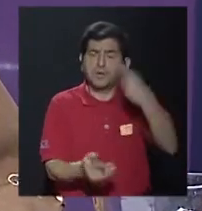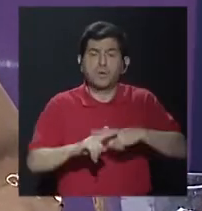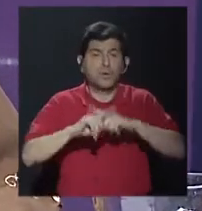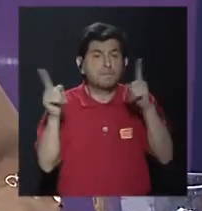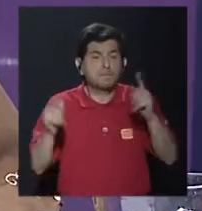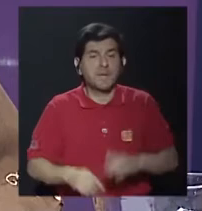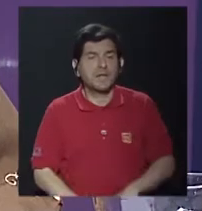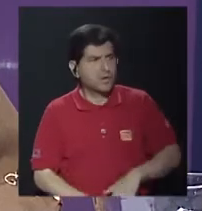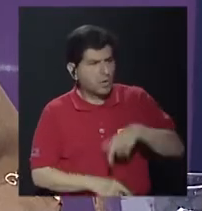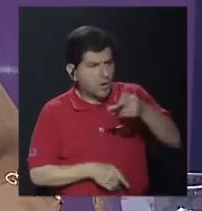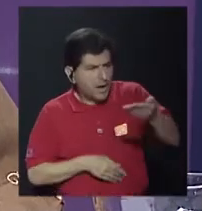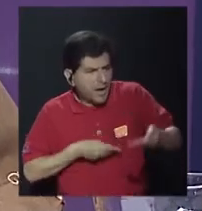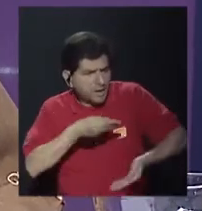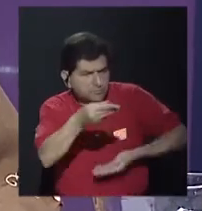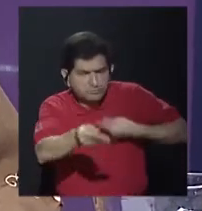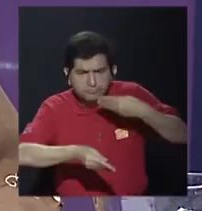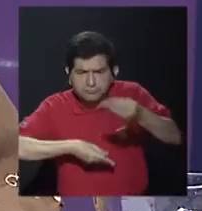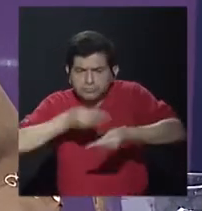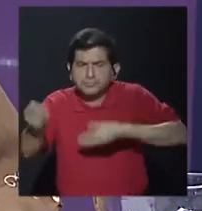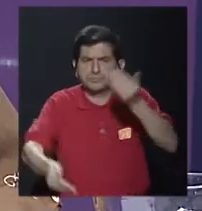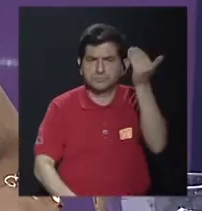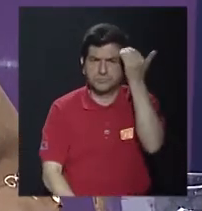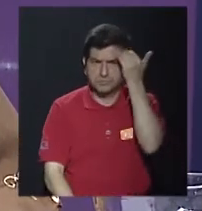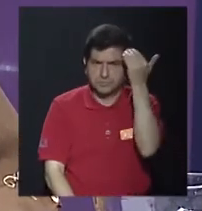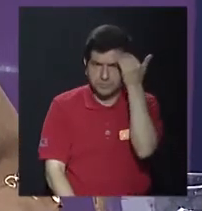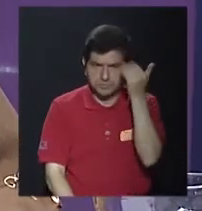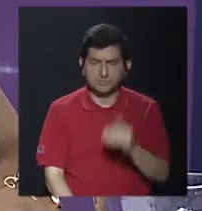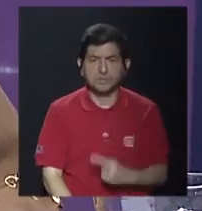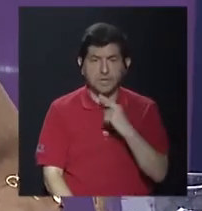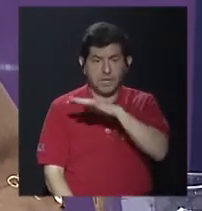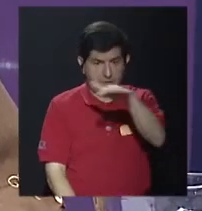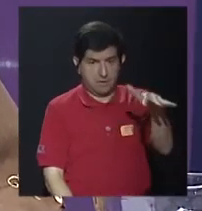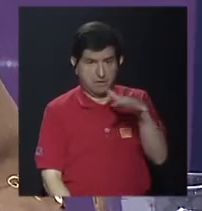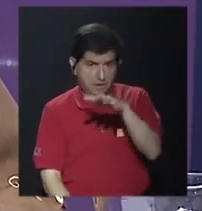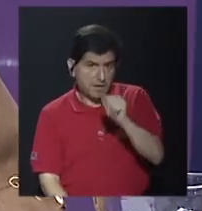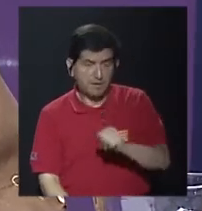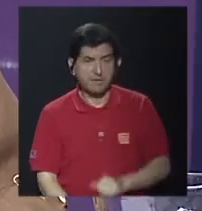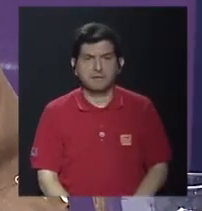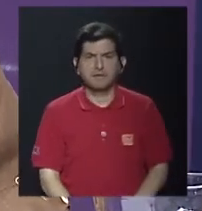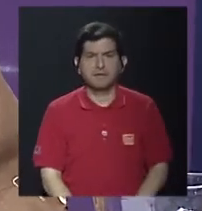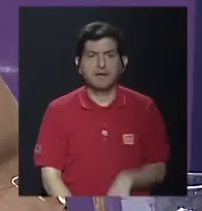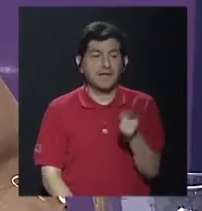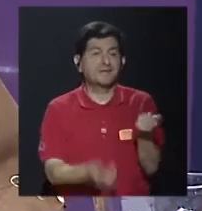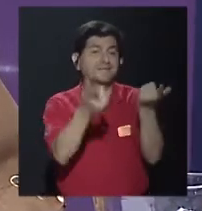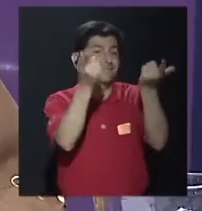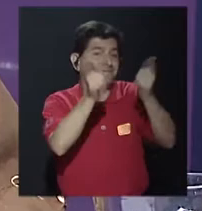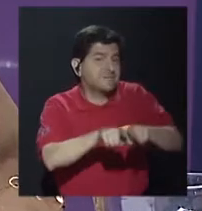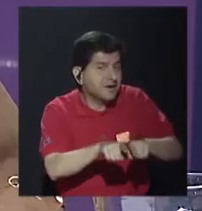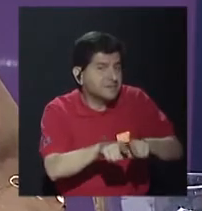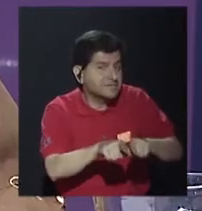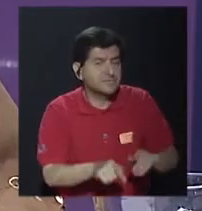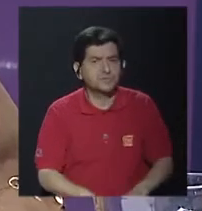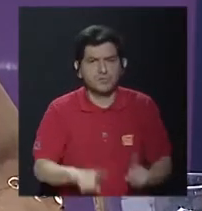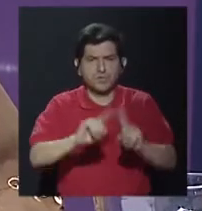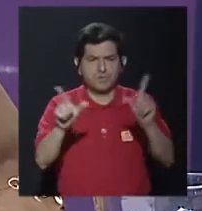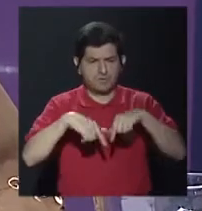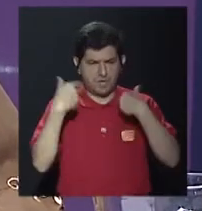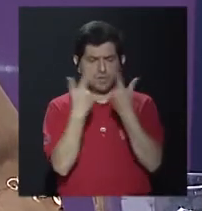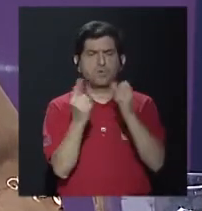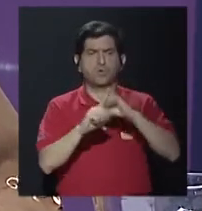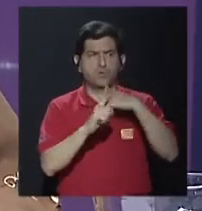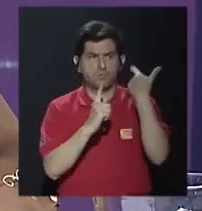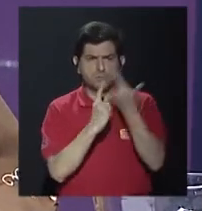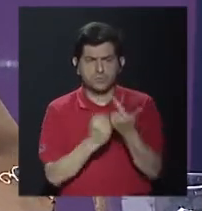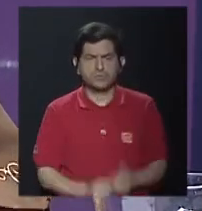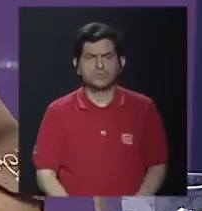el intercambio que se da de conocimientos con la realidad, y en este caso con los movimientos sociales